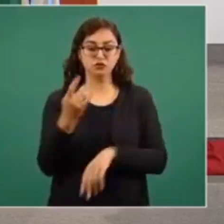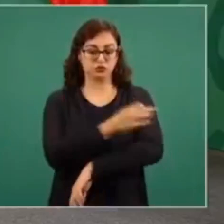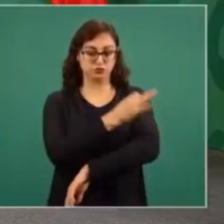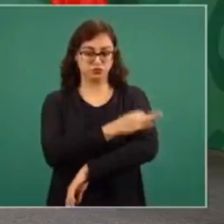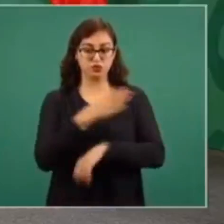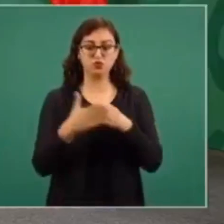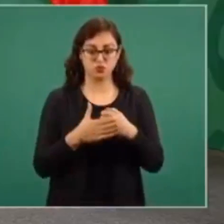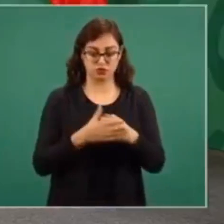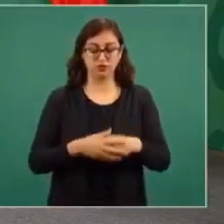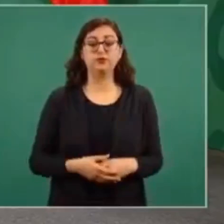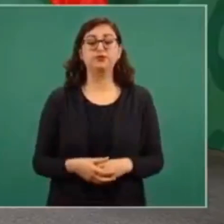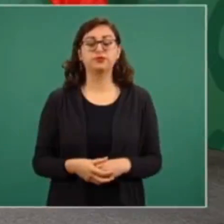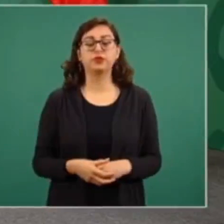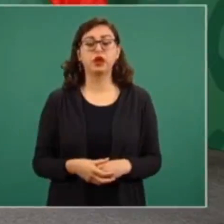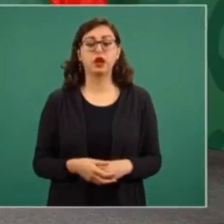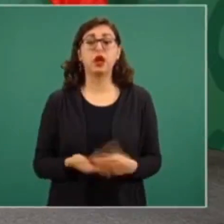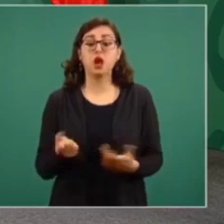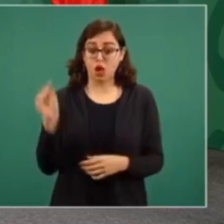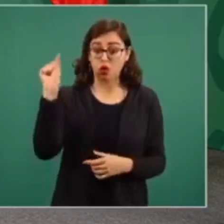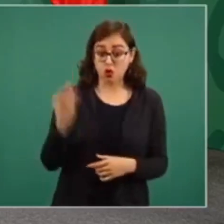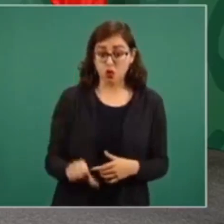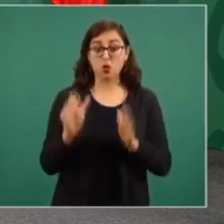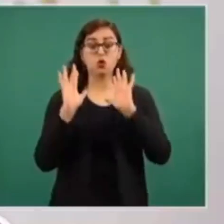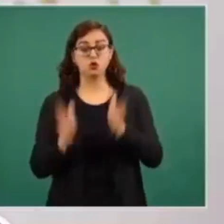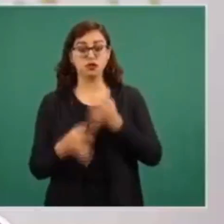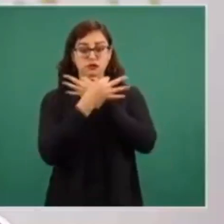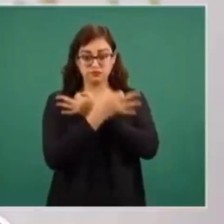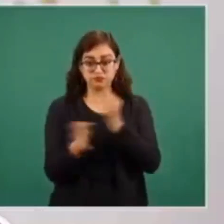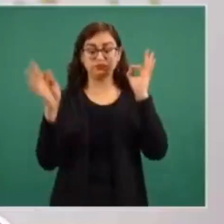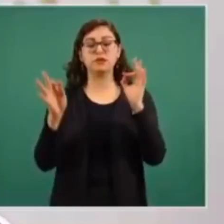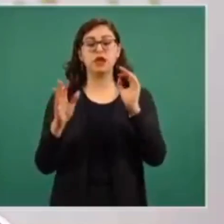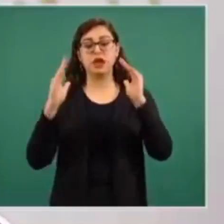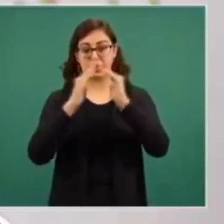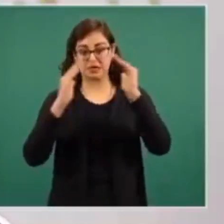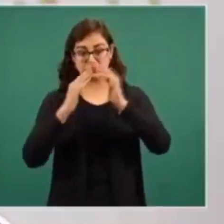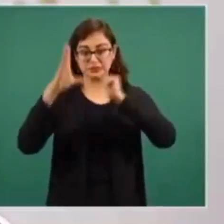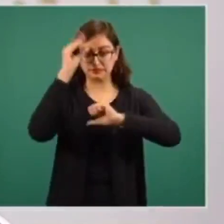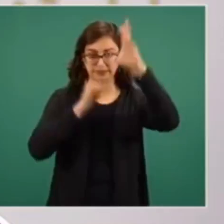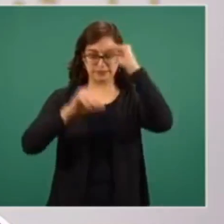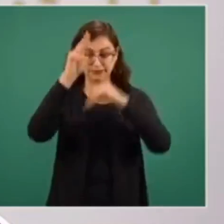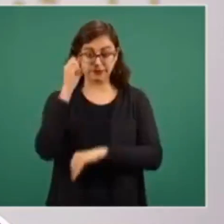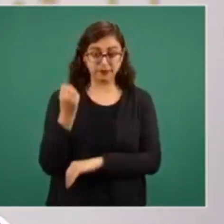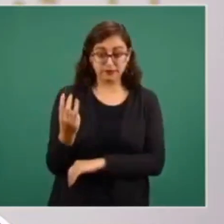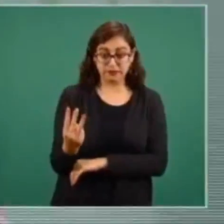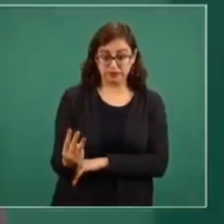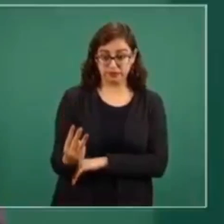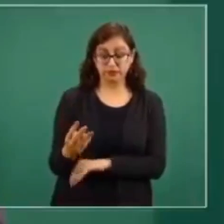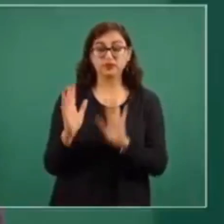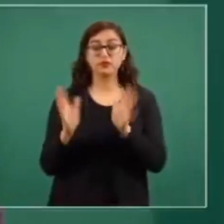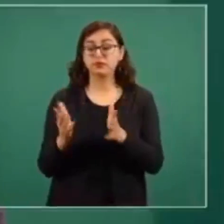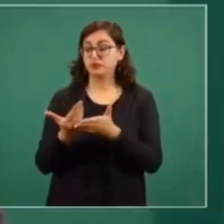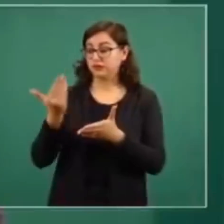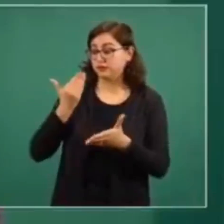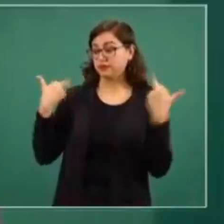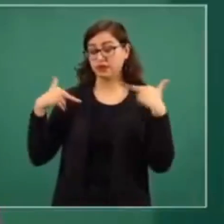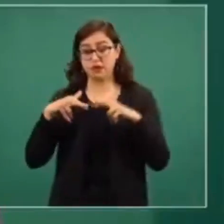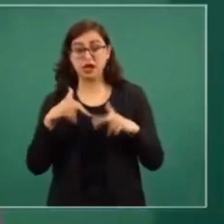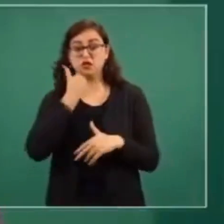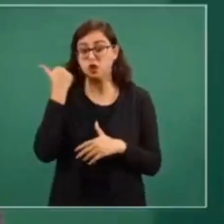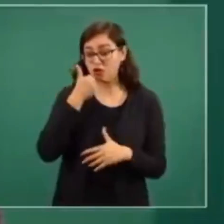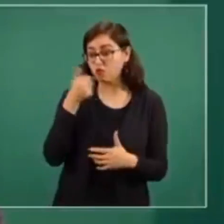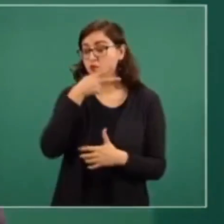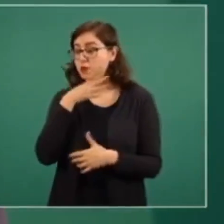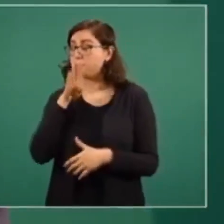3, que con toda esta investigación que hicimos al magisterio, a madres y padres de familia, a alumnas y alumnos, porque esta encuesta fue aplicada para todos,